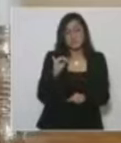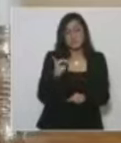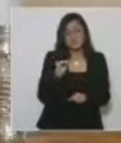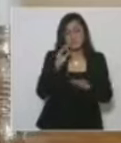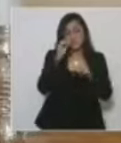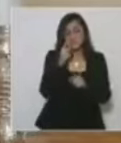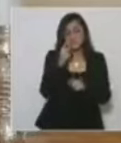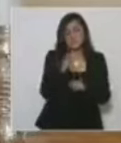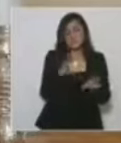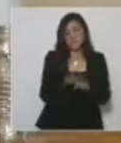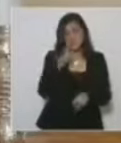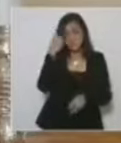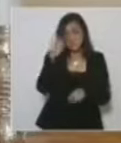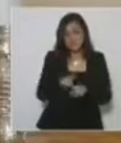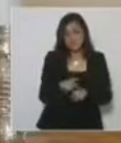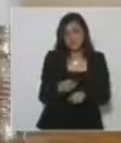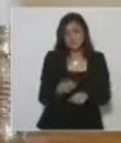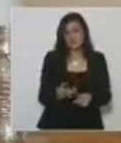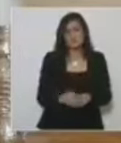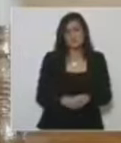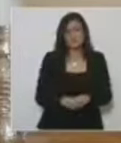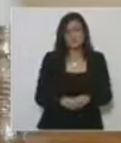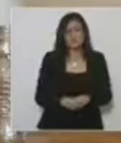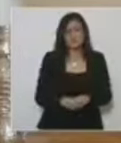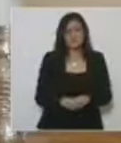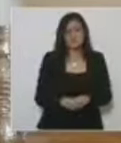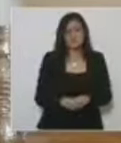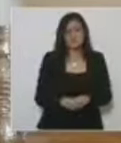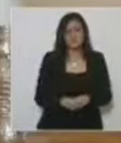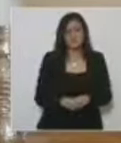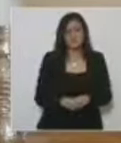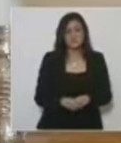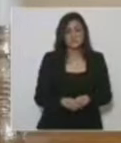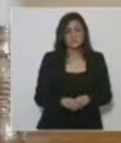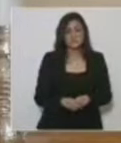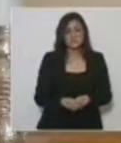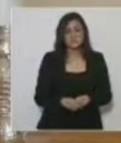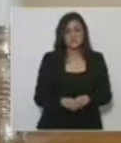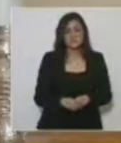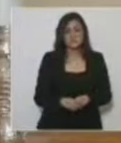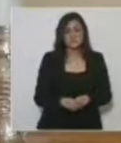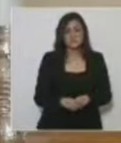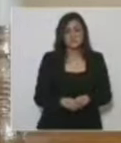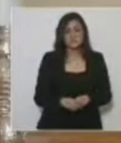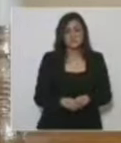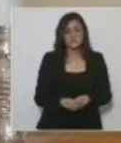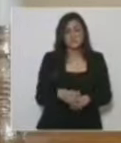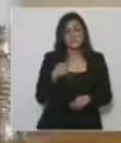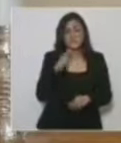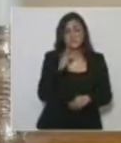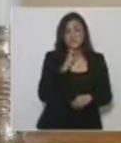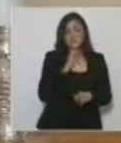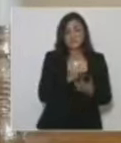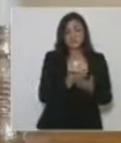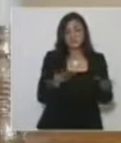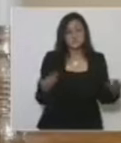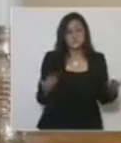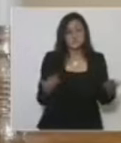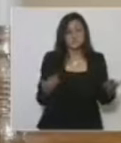delitos. ¿Sí? Que sí son constitutivos, vamos a ver.